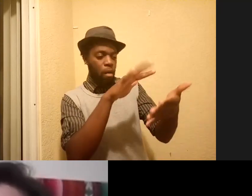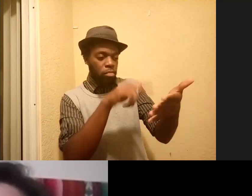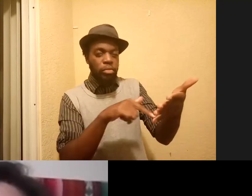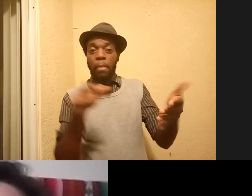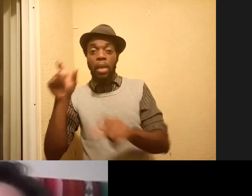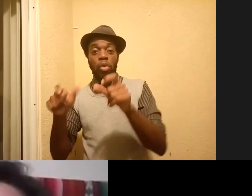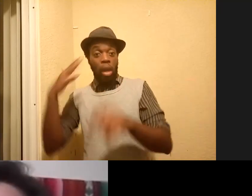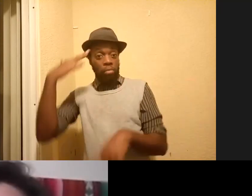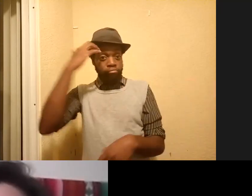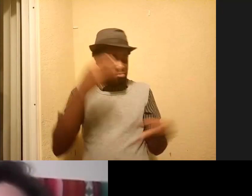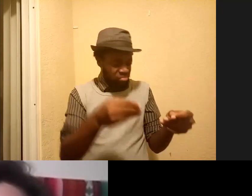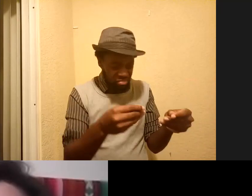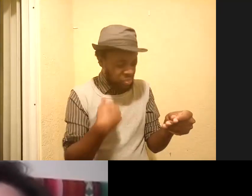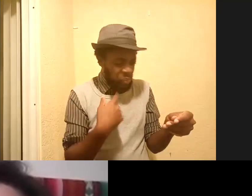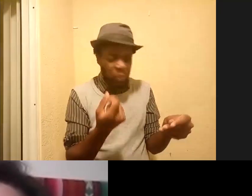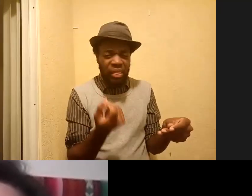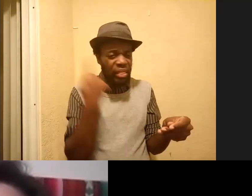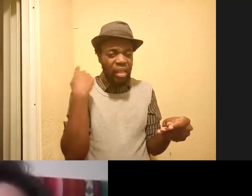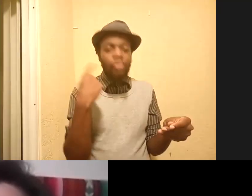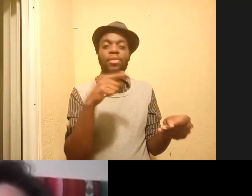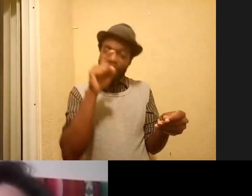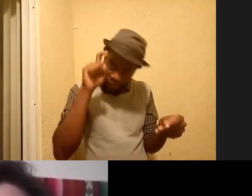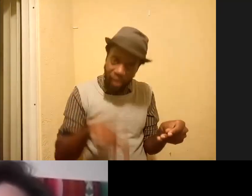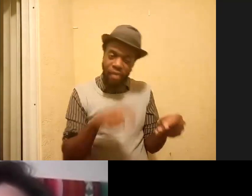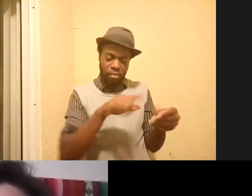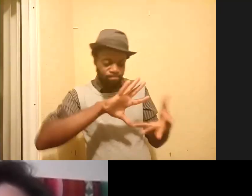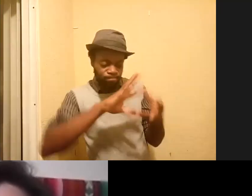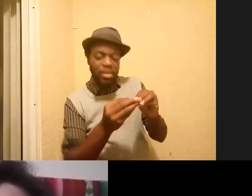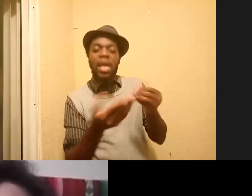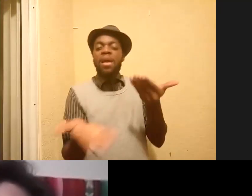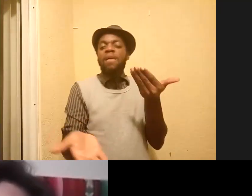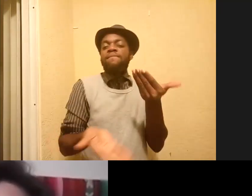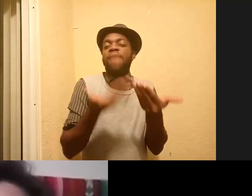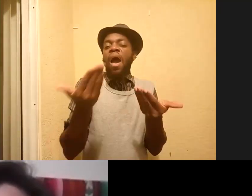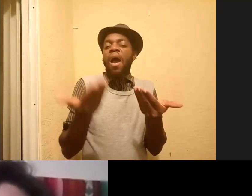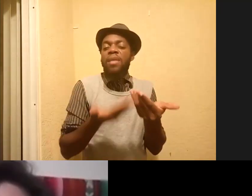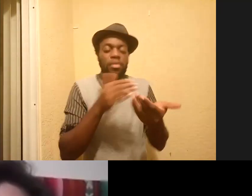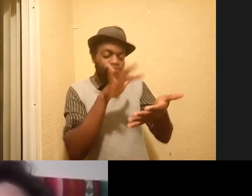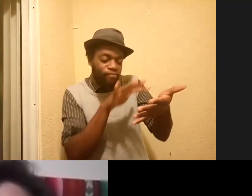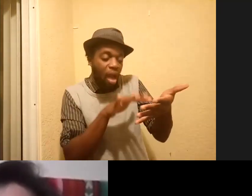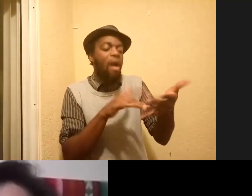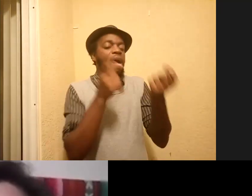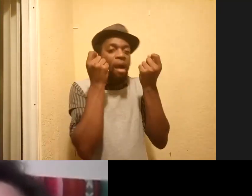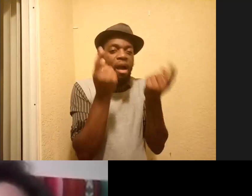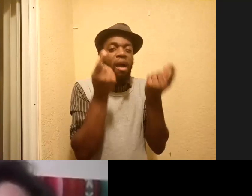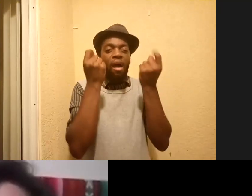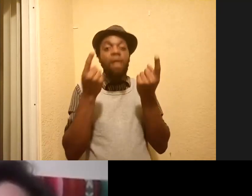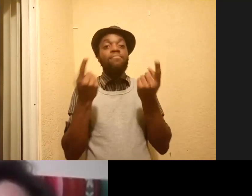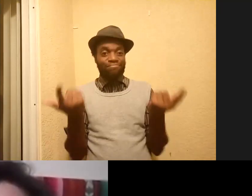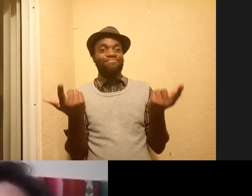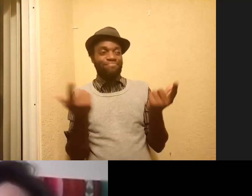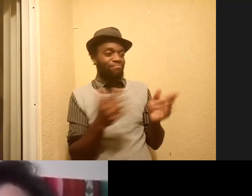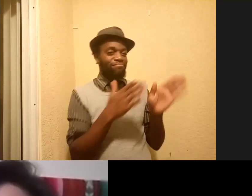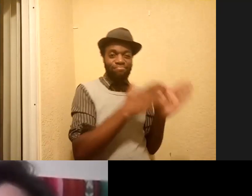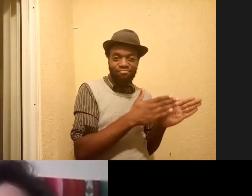lectura, en donde todos y todas podamos acceder de tal manera que podamos tener este